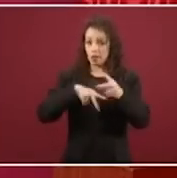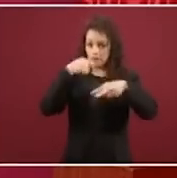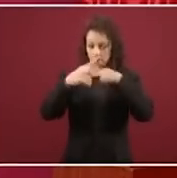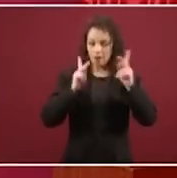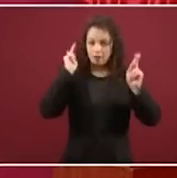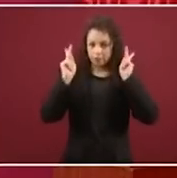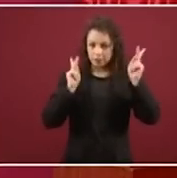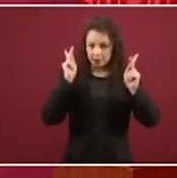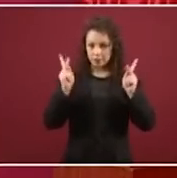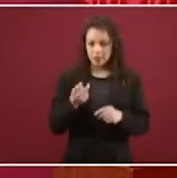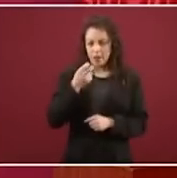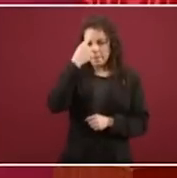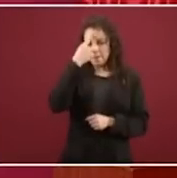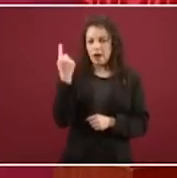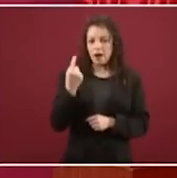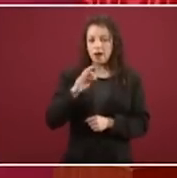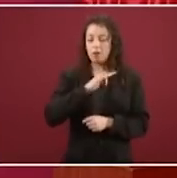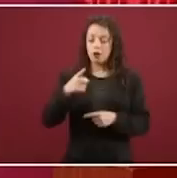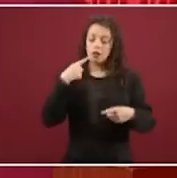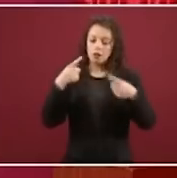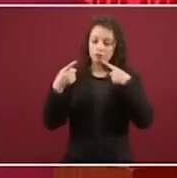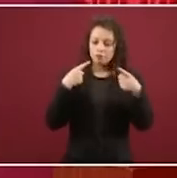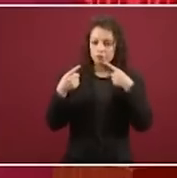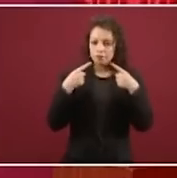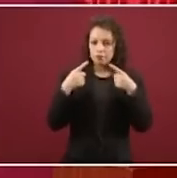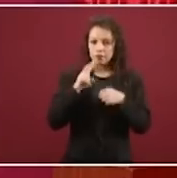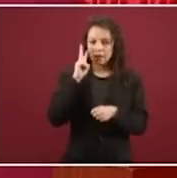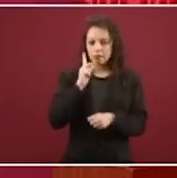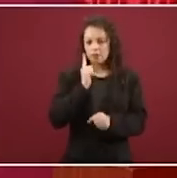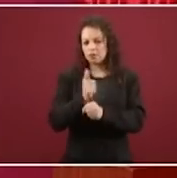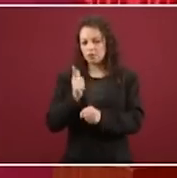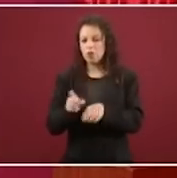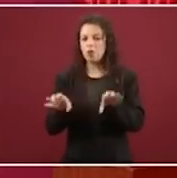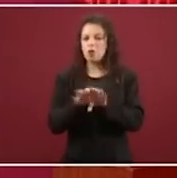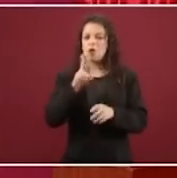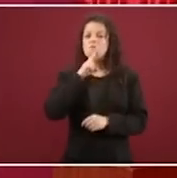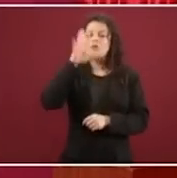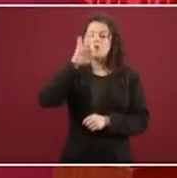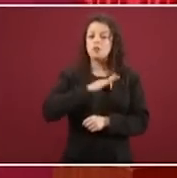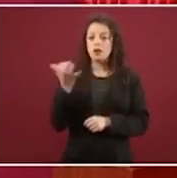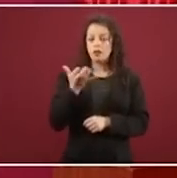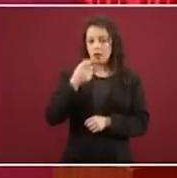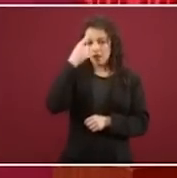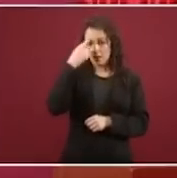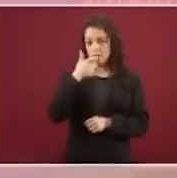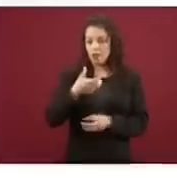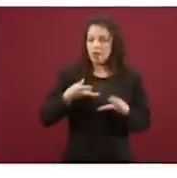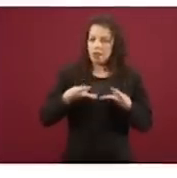los comités discutan y definan la mejor manera de utilizar los recursos y se